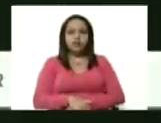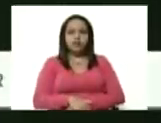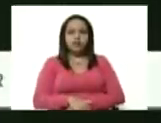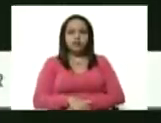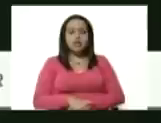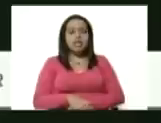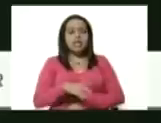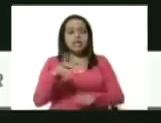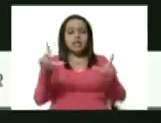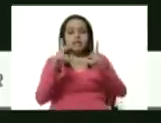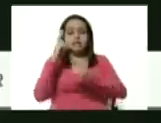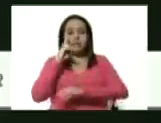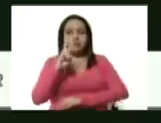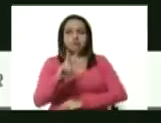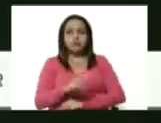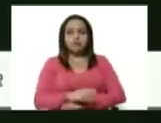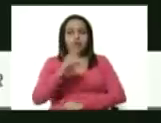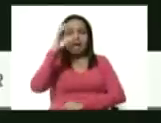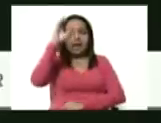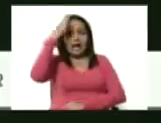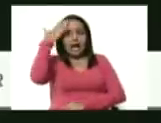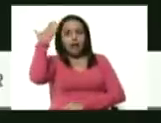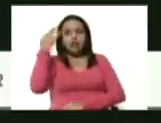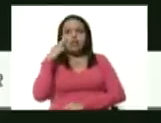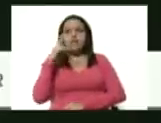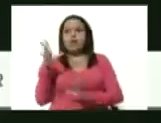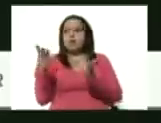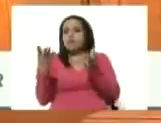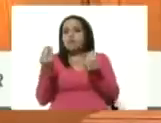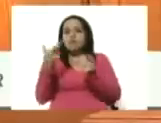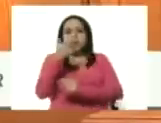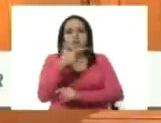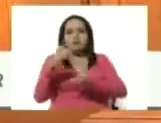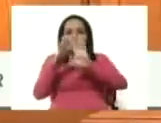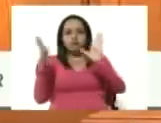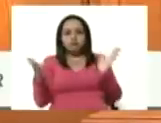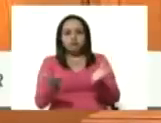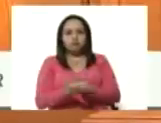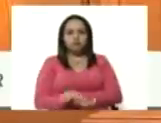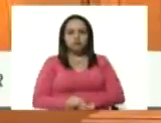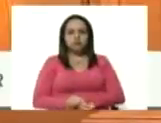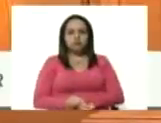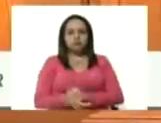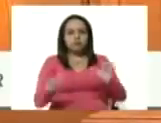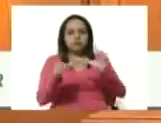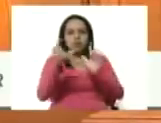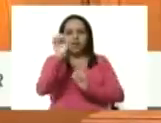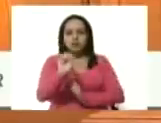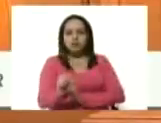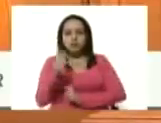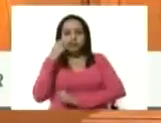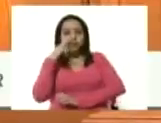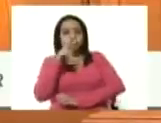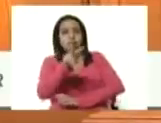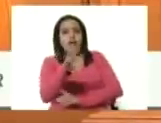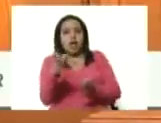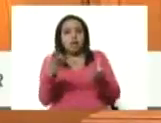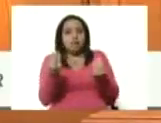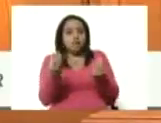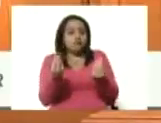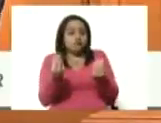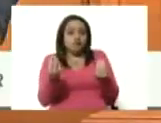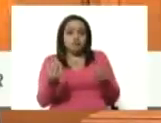Carlos, Carlito, te ve un gentío en el mundo. Telesur le llega un gentío, más allá de lo que pensamos